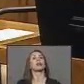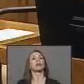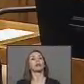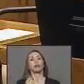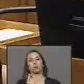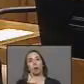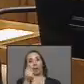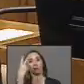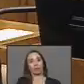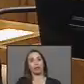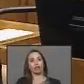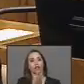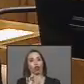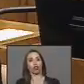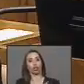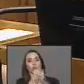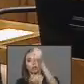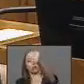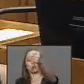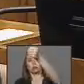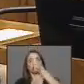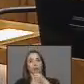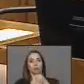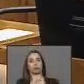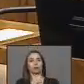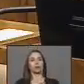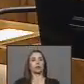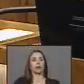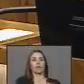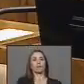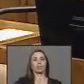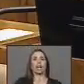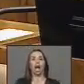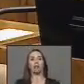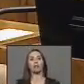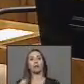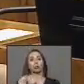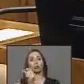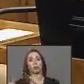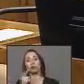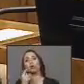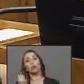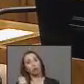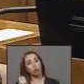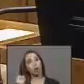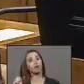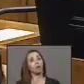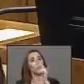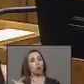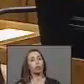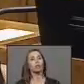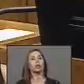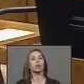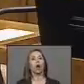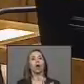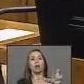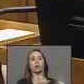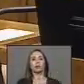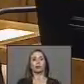todos los chilenos para financiar una actividad que para muchos sigue siendo noble, a pesar de lo deteriorada que está ante la opinión